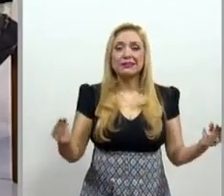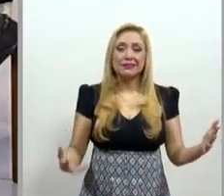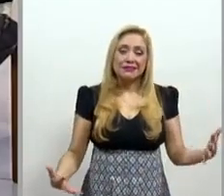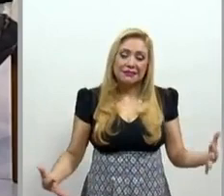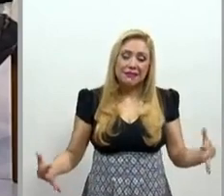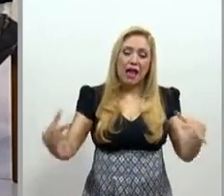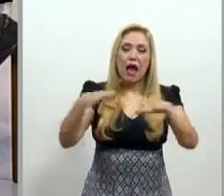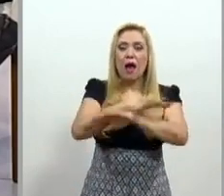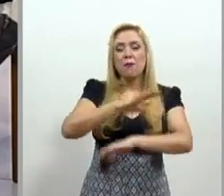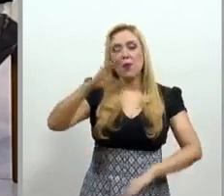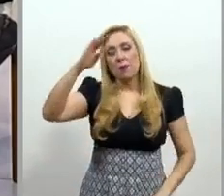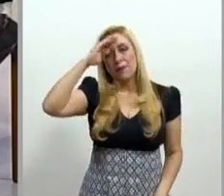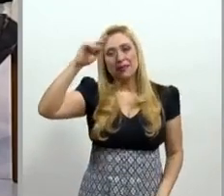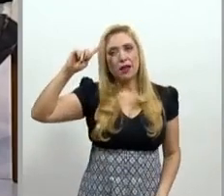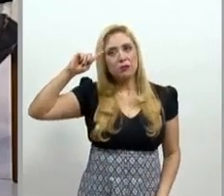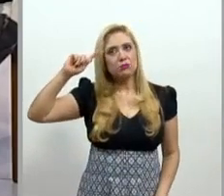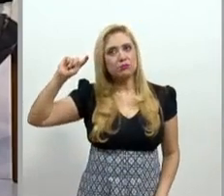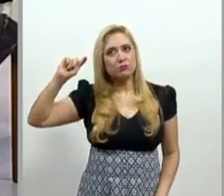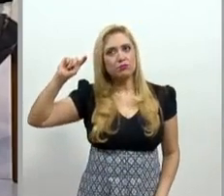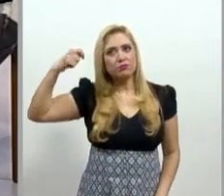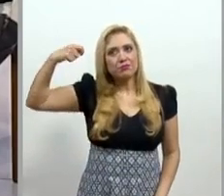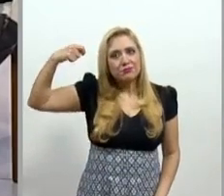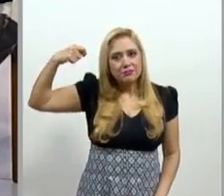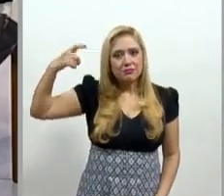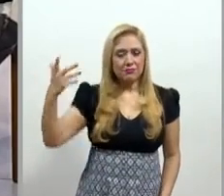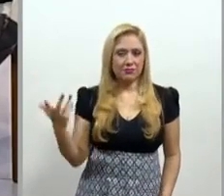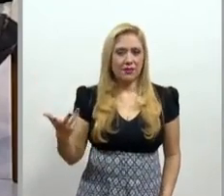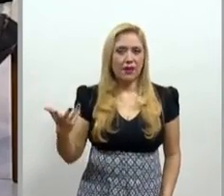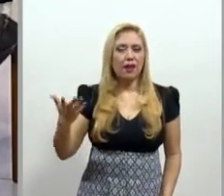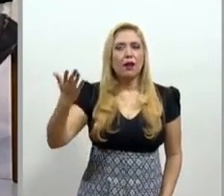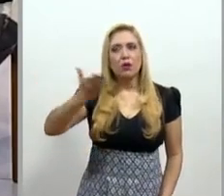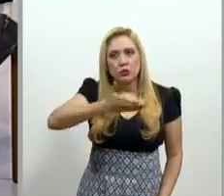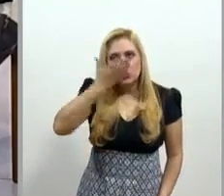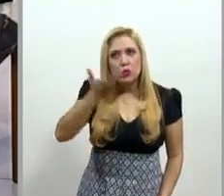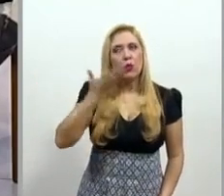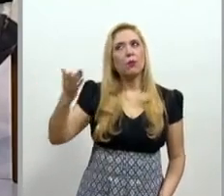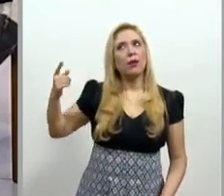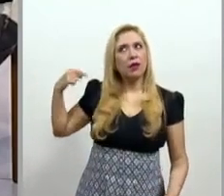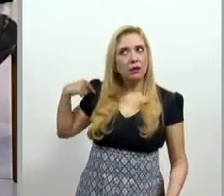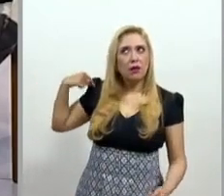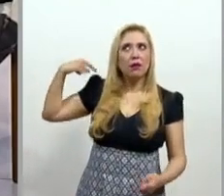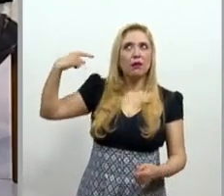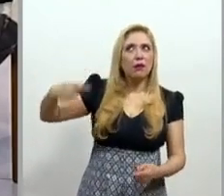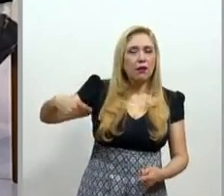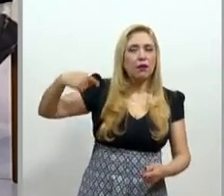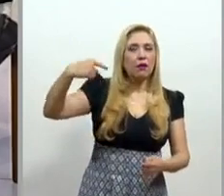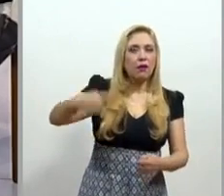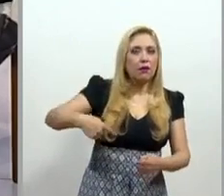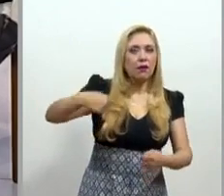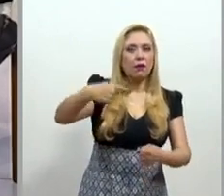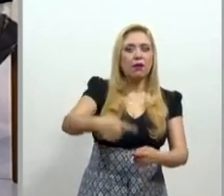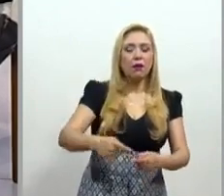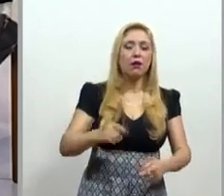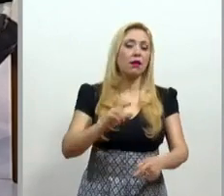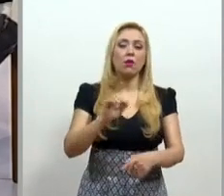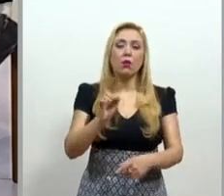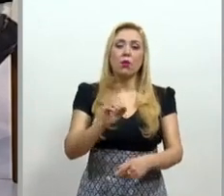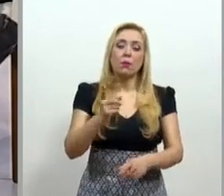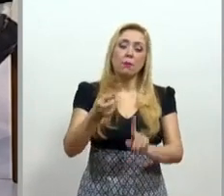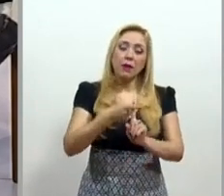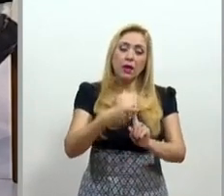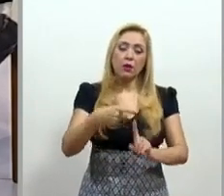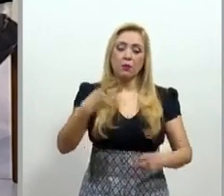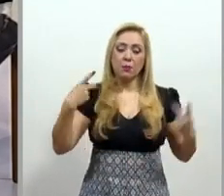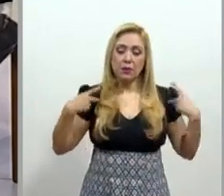nuestra forma de pensar. No se trata de una cuestión clásica o tradicional del hombre frente al Estado a través de la protección de derechos